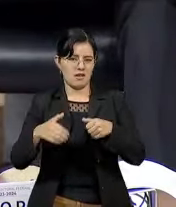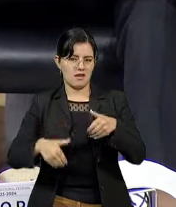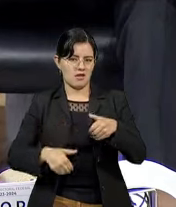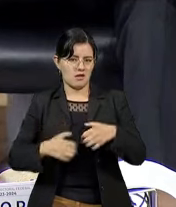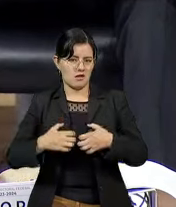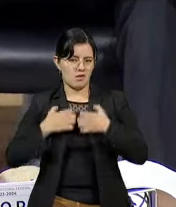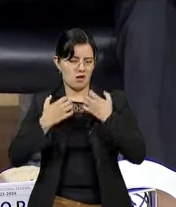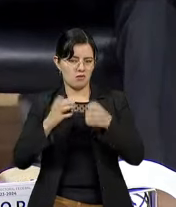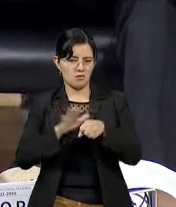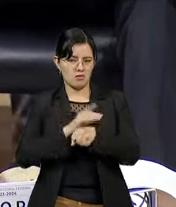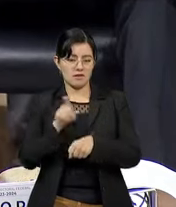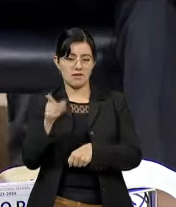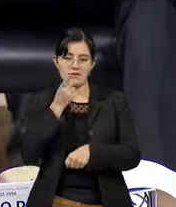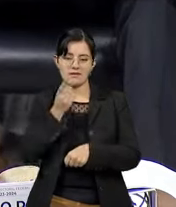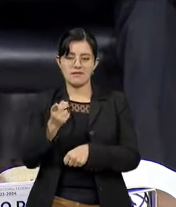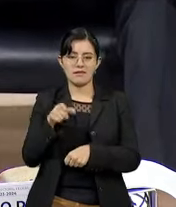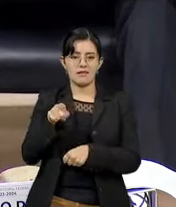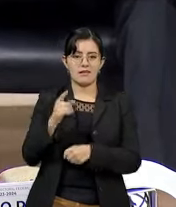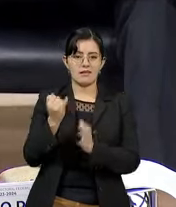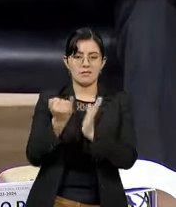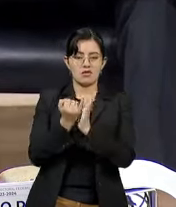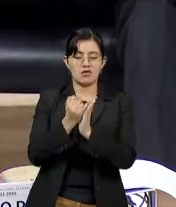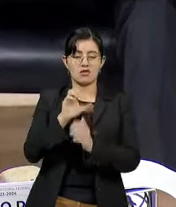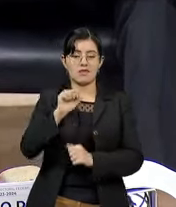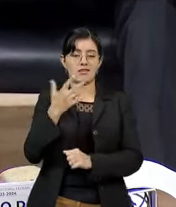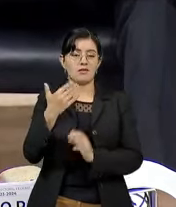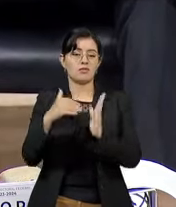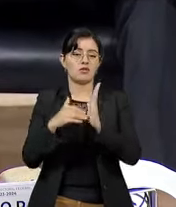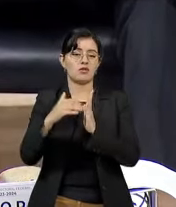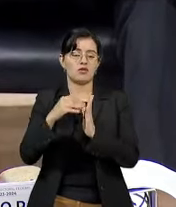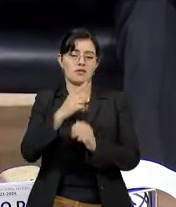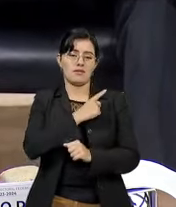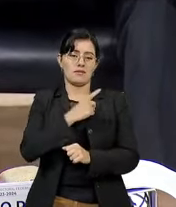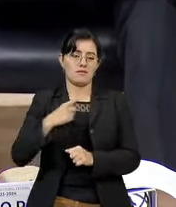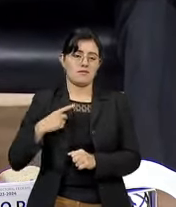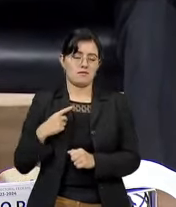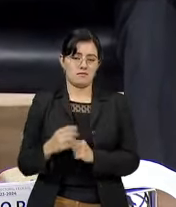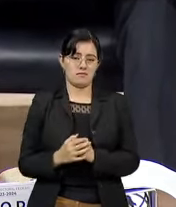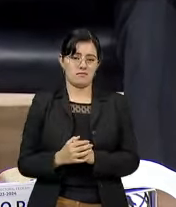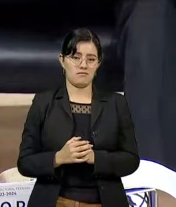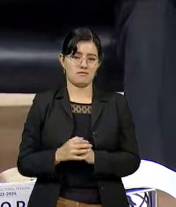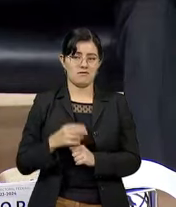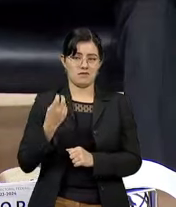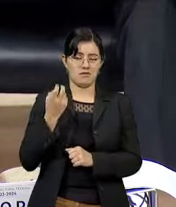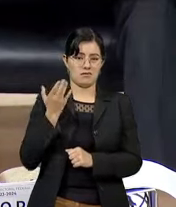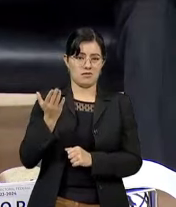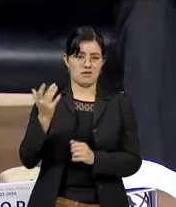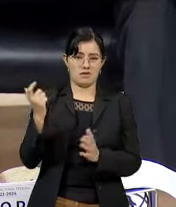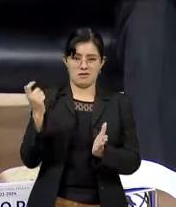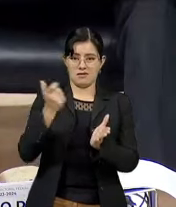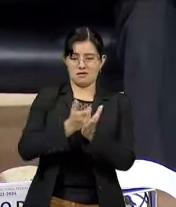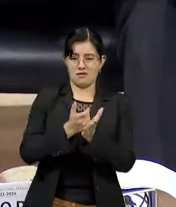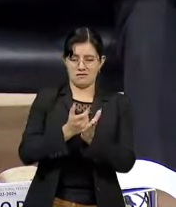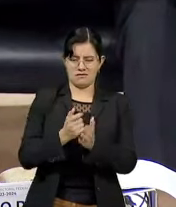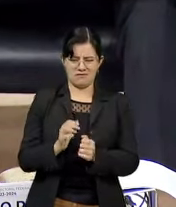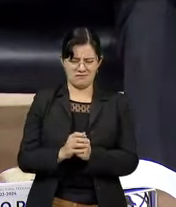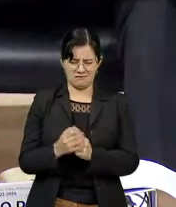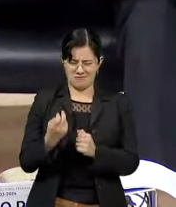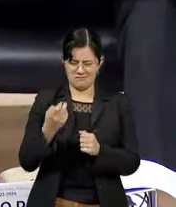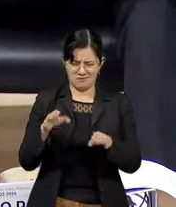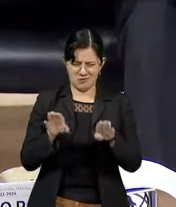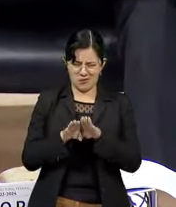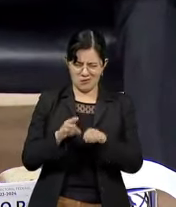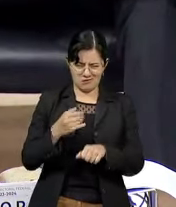pague 65,000 millones de impuestos que debe y dice que eso es comunista habrase visto insolencia